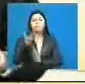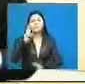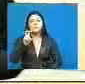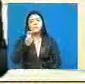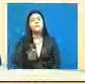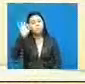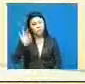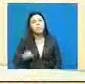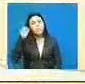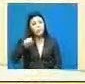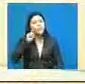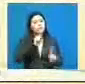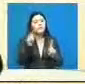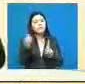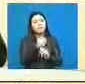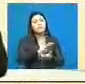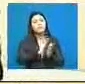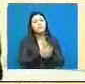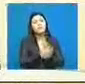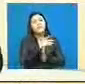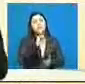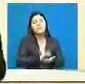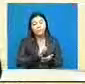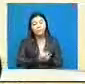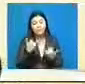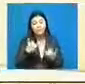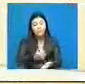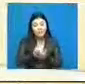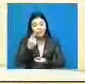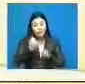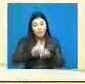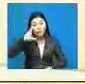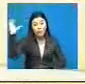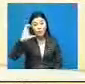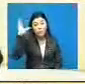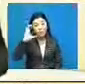con paz y con los dividendos que le trae a la economía colombiana